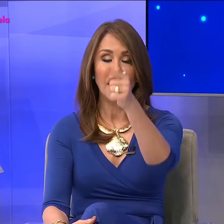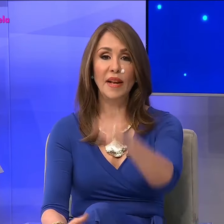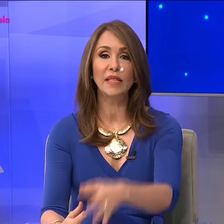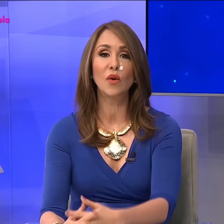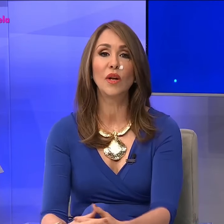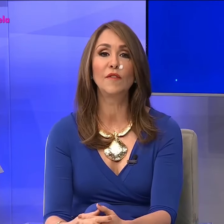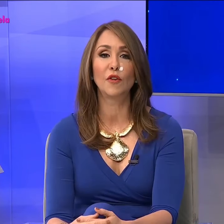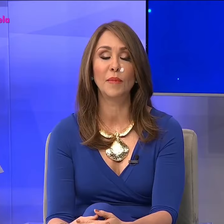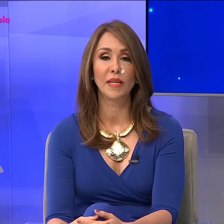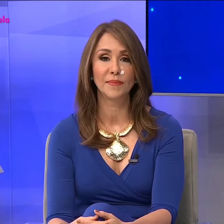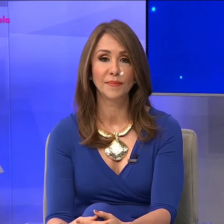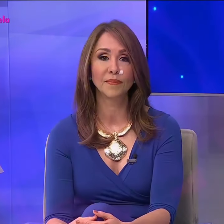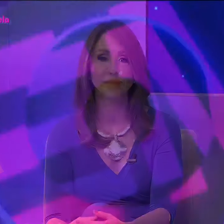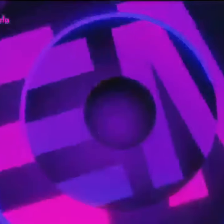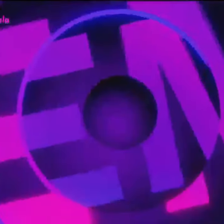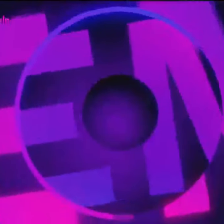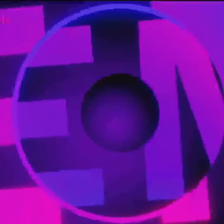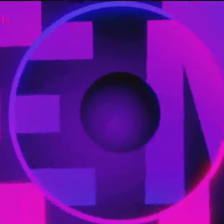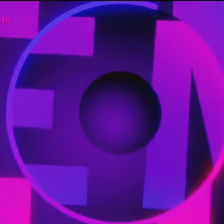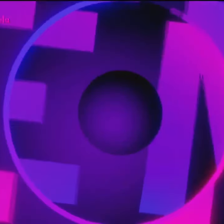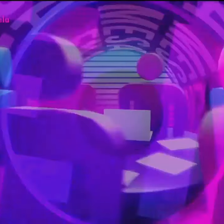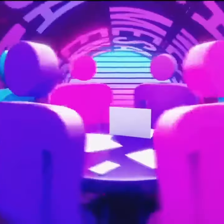país adelante con el